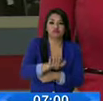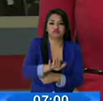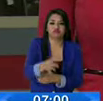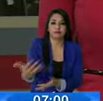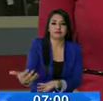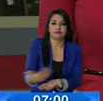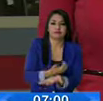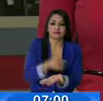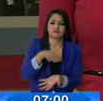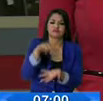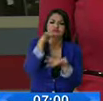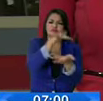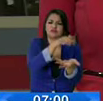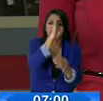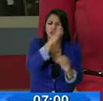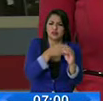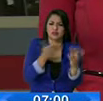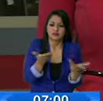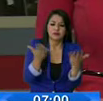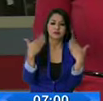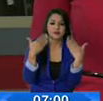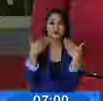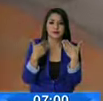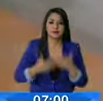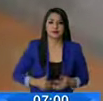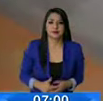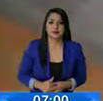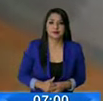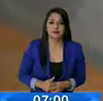como destino final el puerto de Guayaquil.